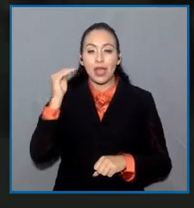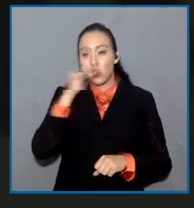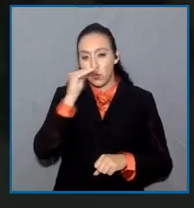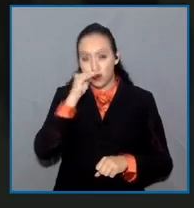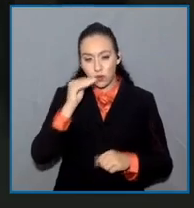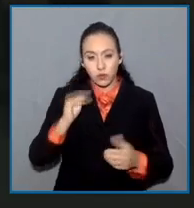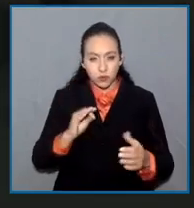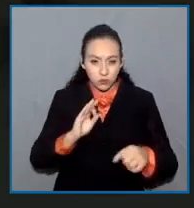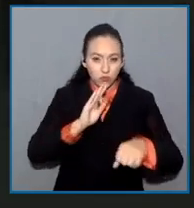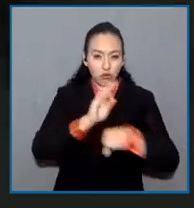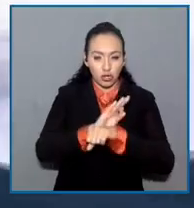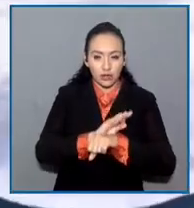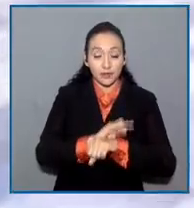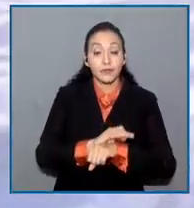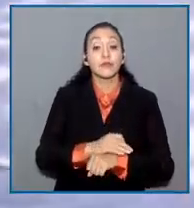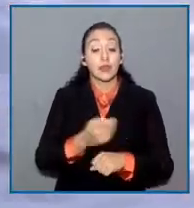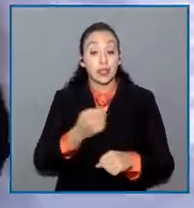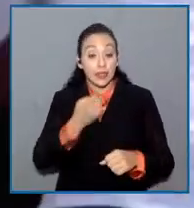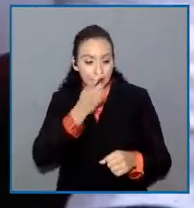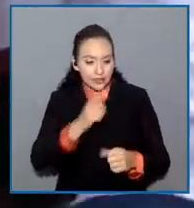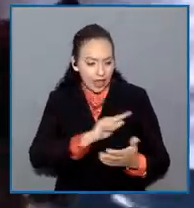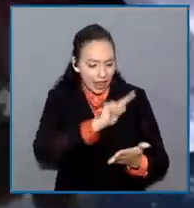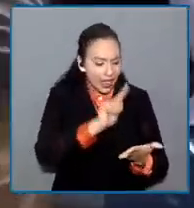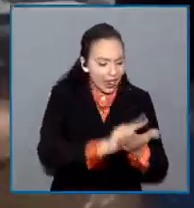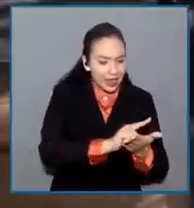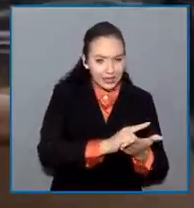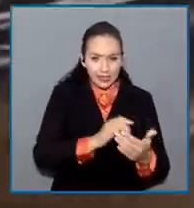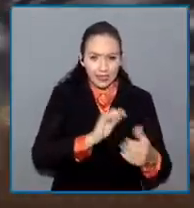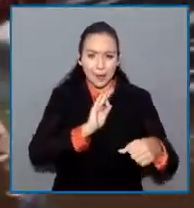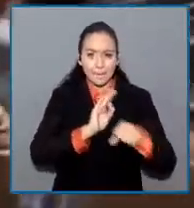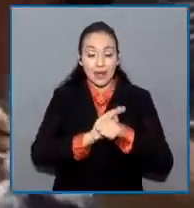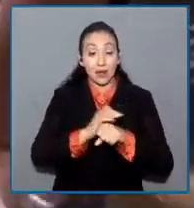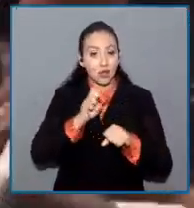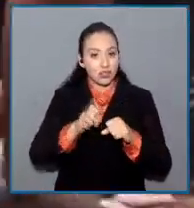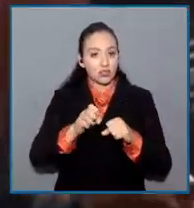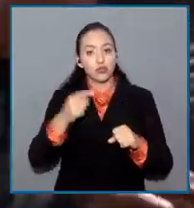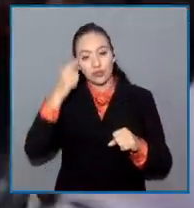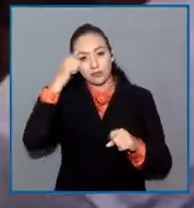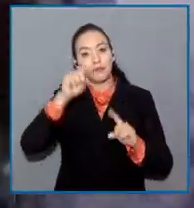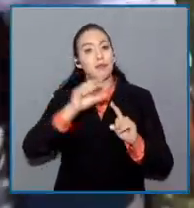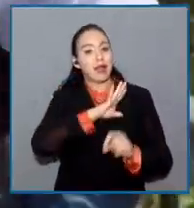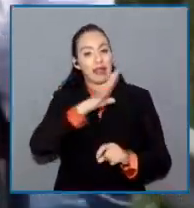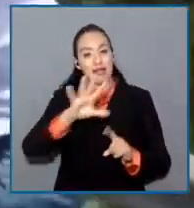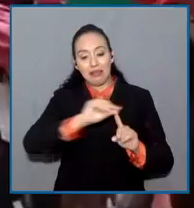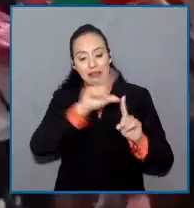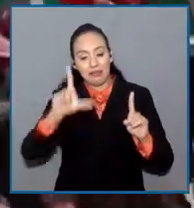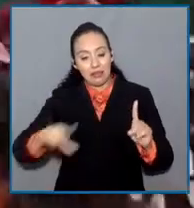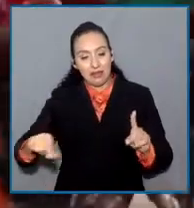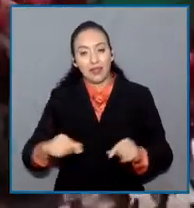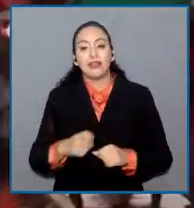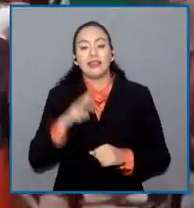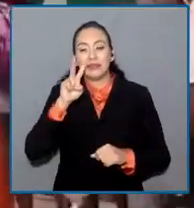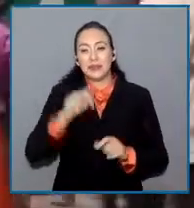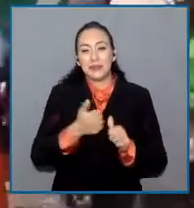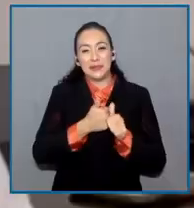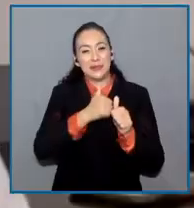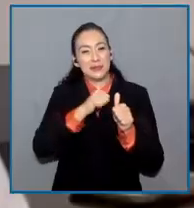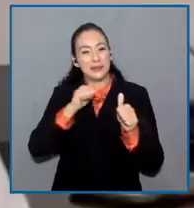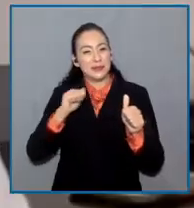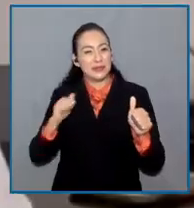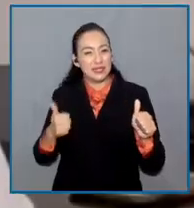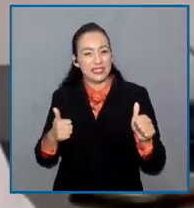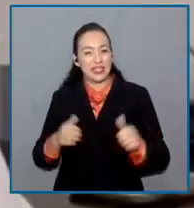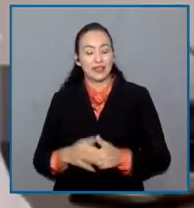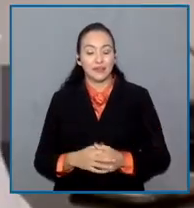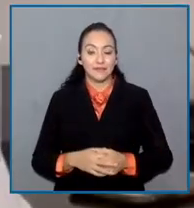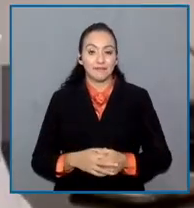que tenga efectos generales implica un retroceso. Y es un retroceso muy grave, yo creo que sí, y yo creo que pues